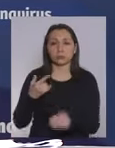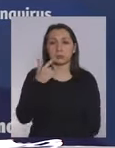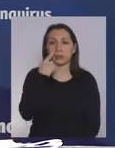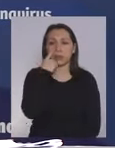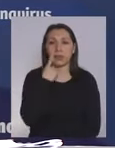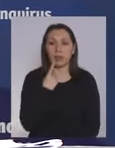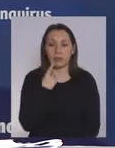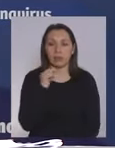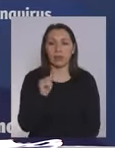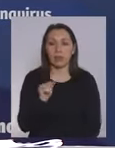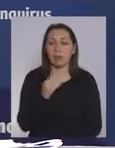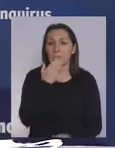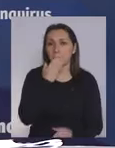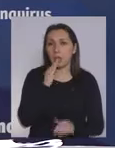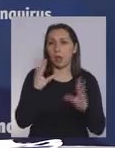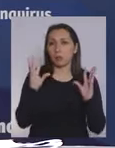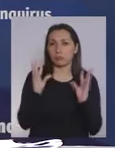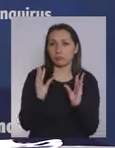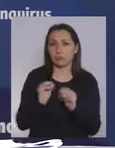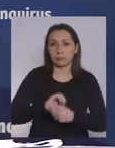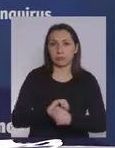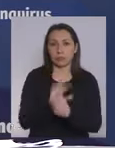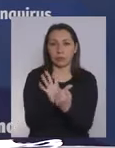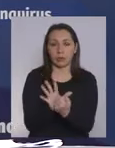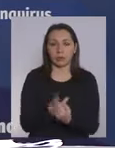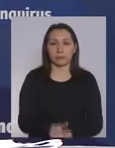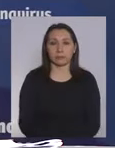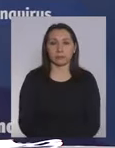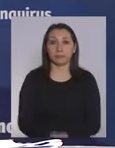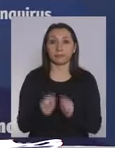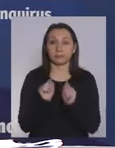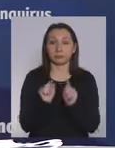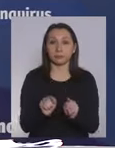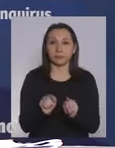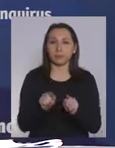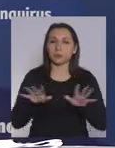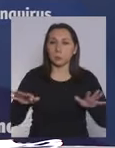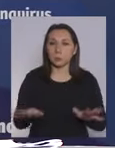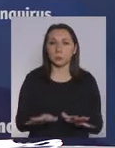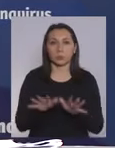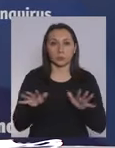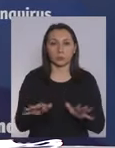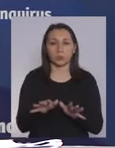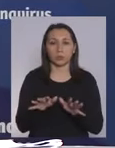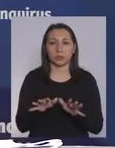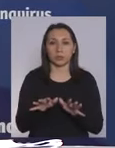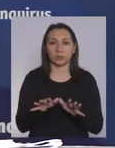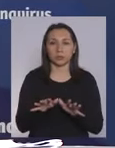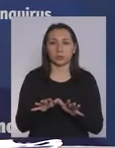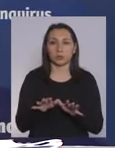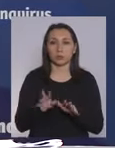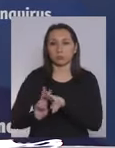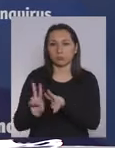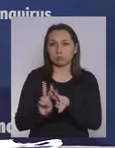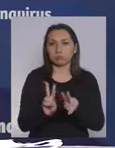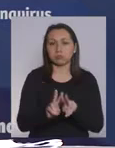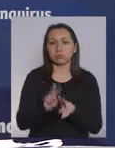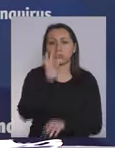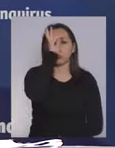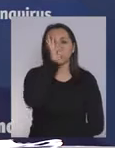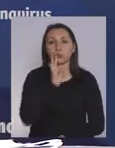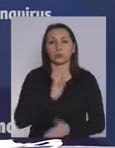de evolución de la pandemia este es un esfuerzo que han llevado a cabo de los